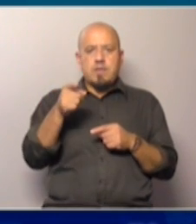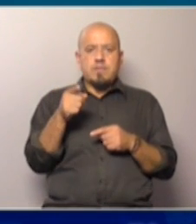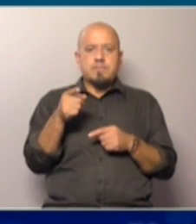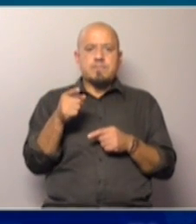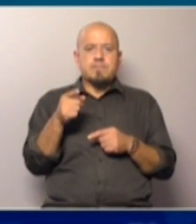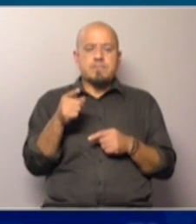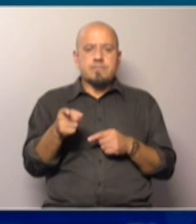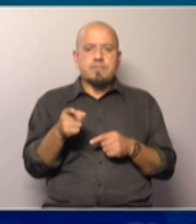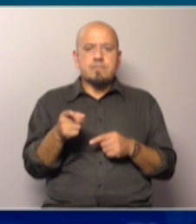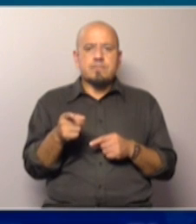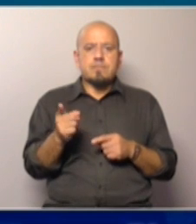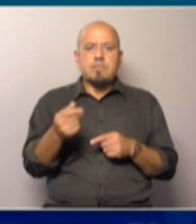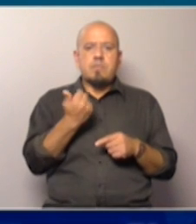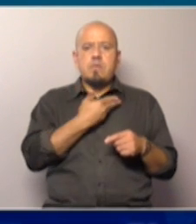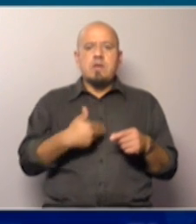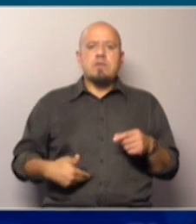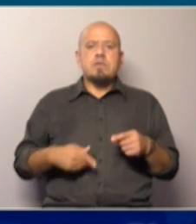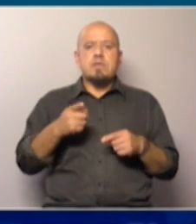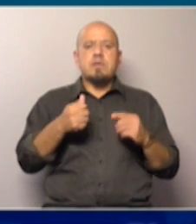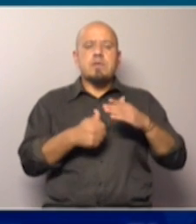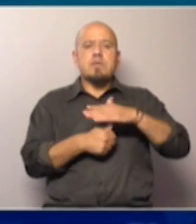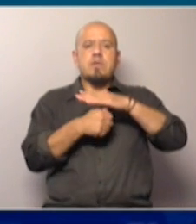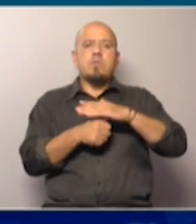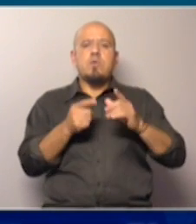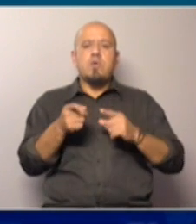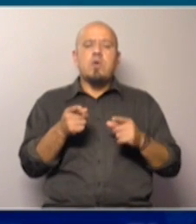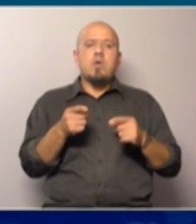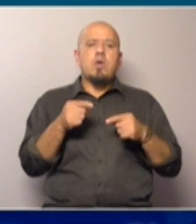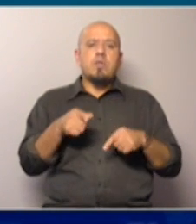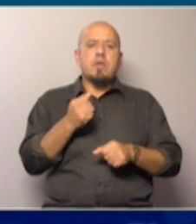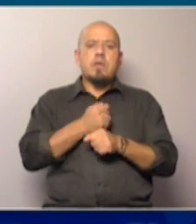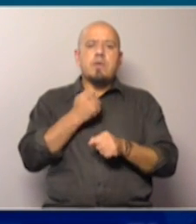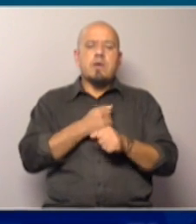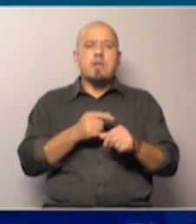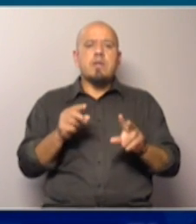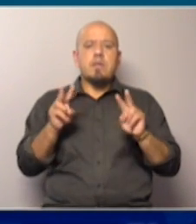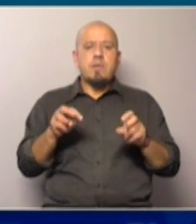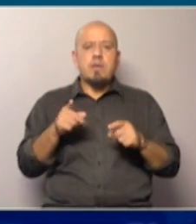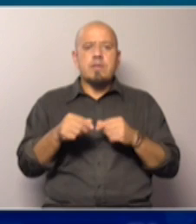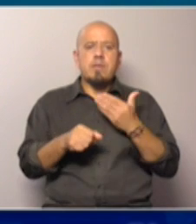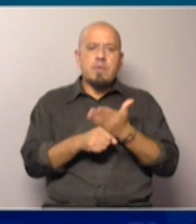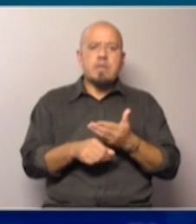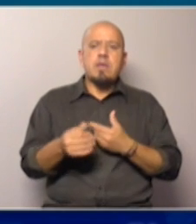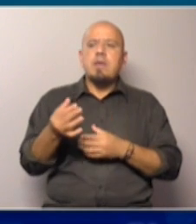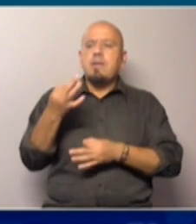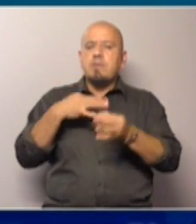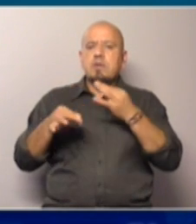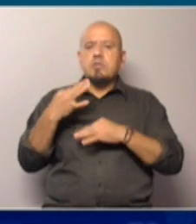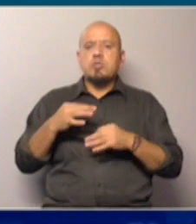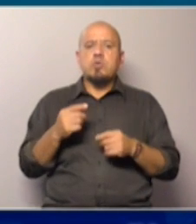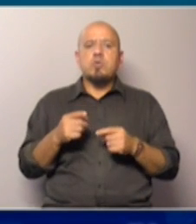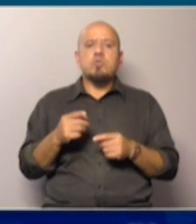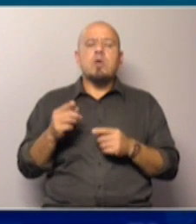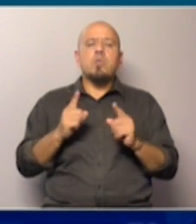como integrante en calidad de presidente del Consejo Directivo de la institución, de trabajar el tema, de pedir explicaciones, de emitir algún tipo